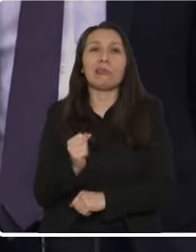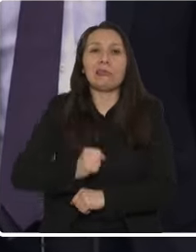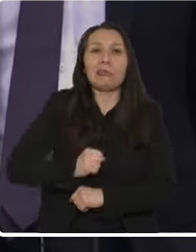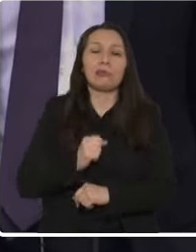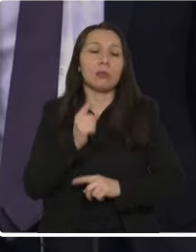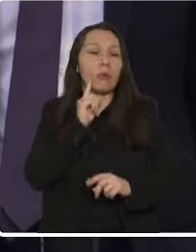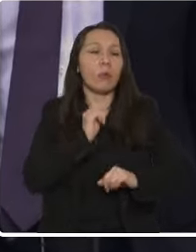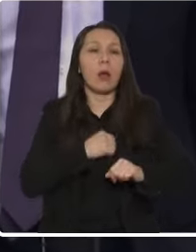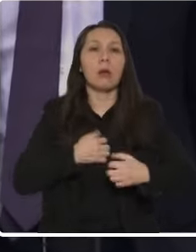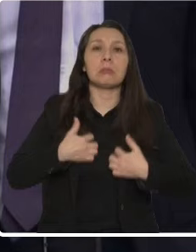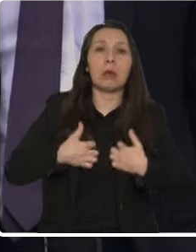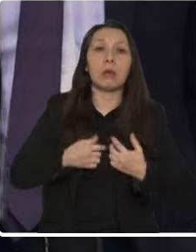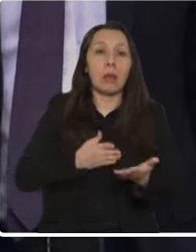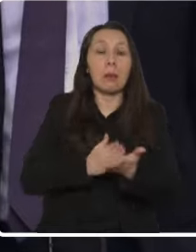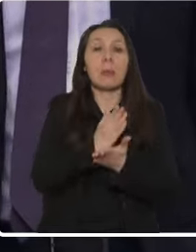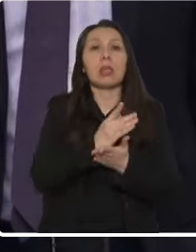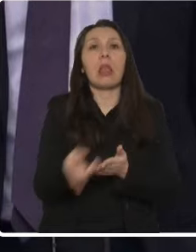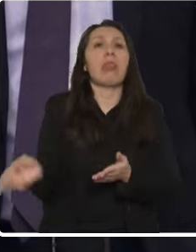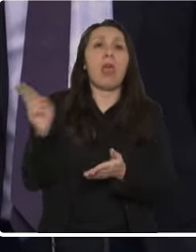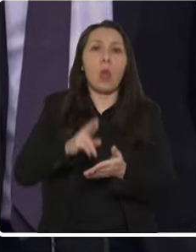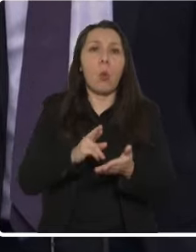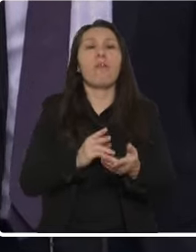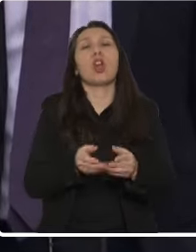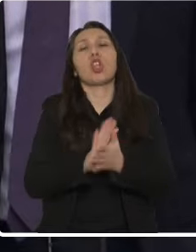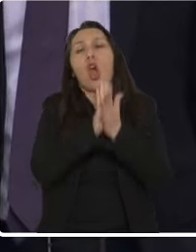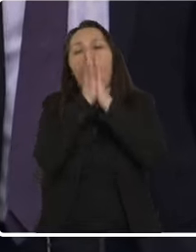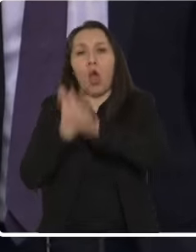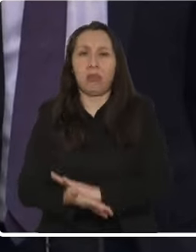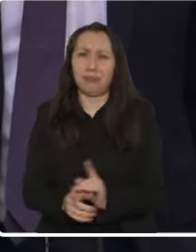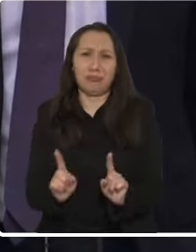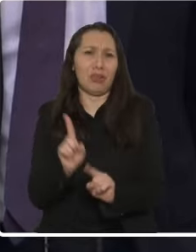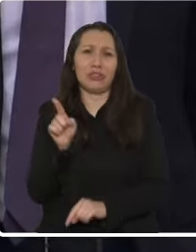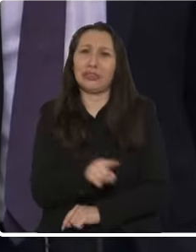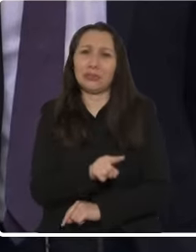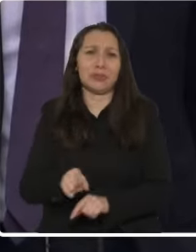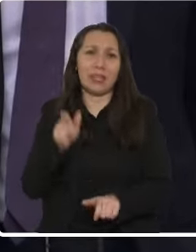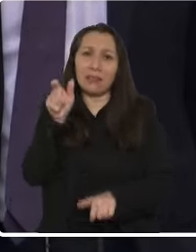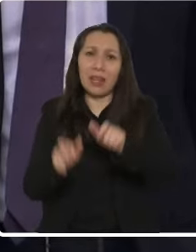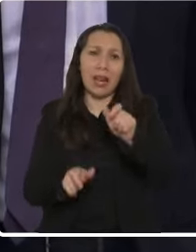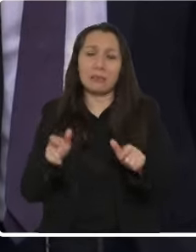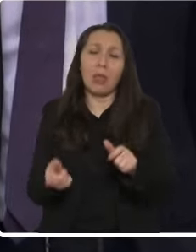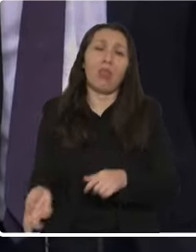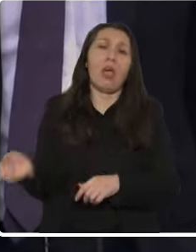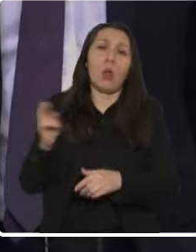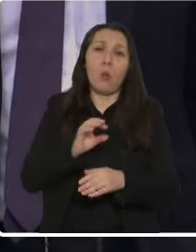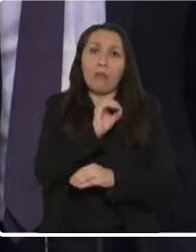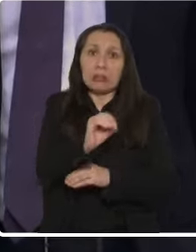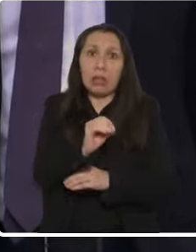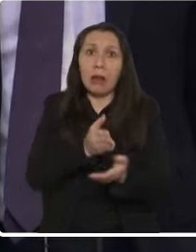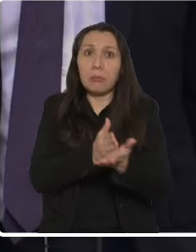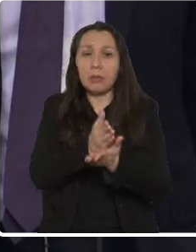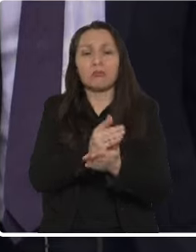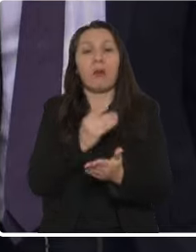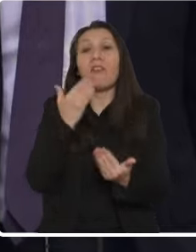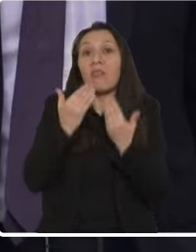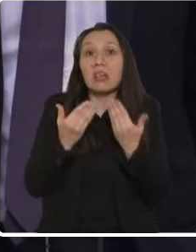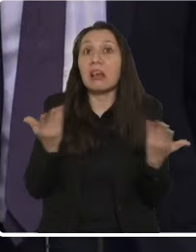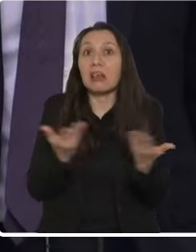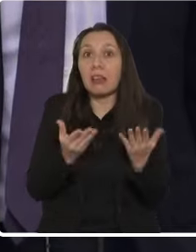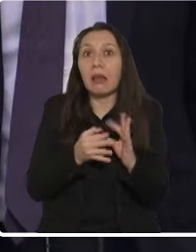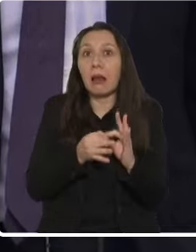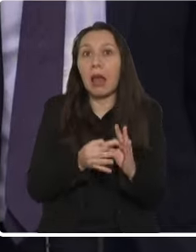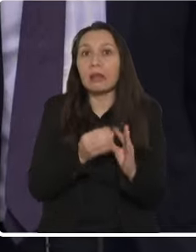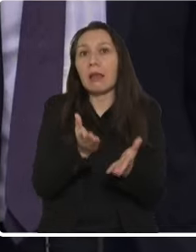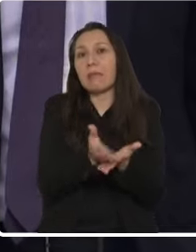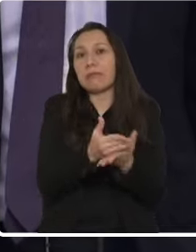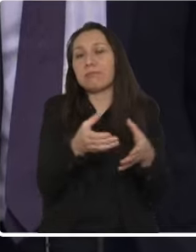lo que escribimos con la mano y partir de cero cada vez. Eso no le sirve a la población y eso en la práctica termina beneficiando